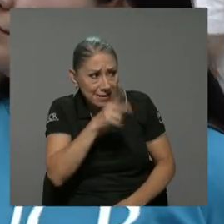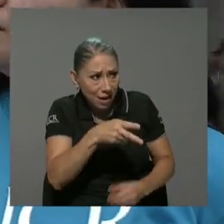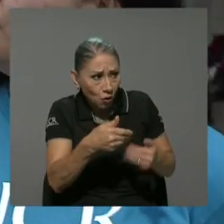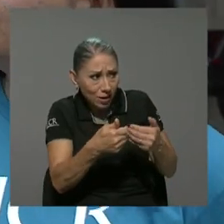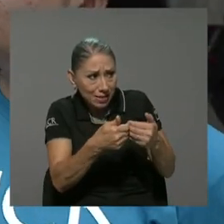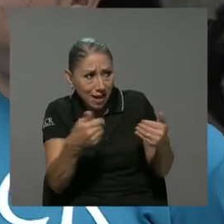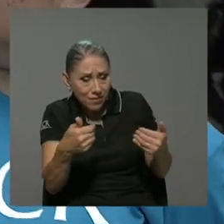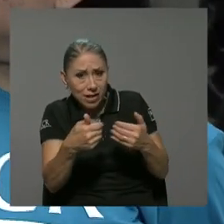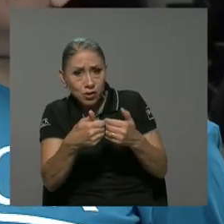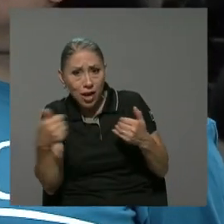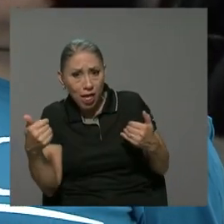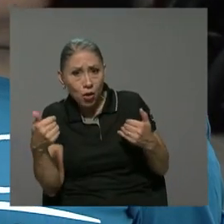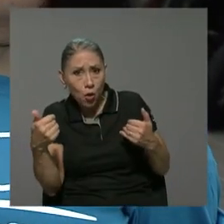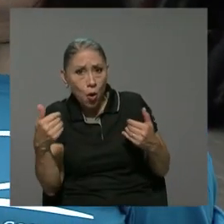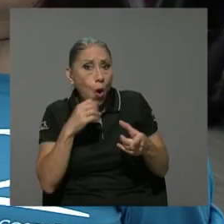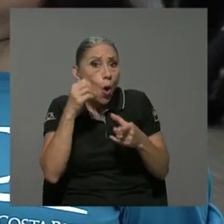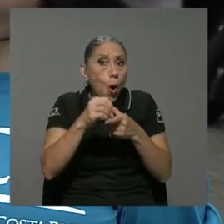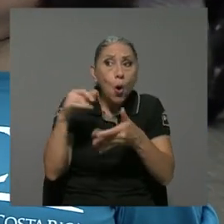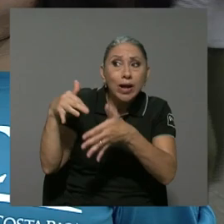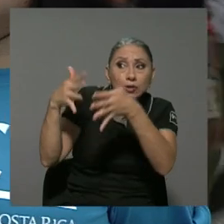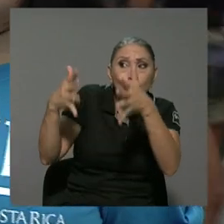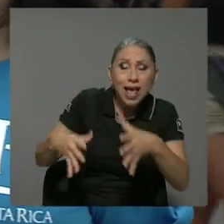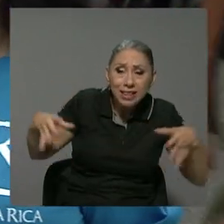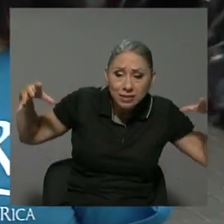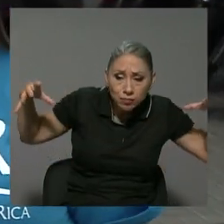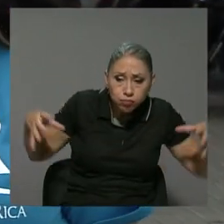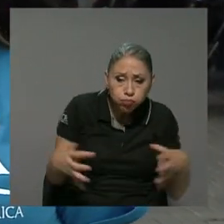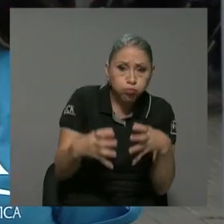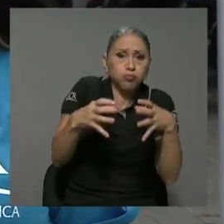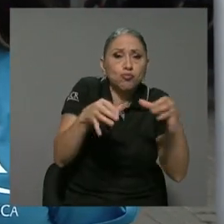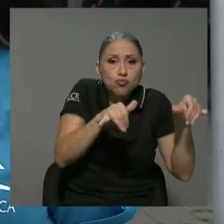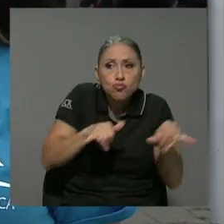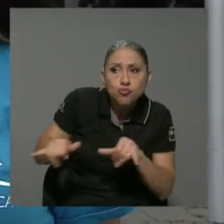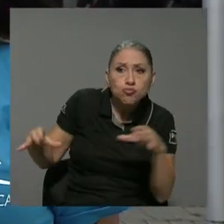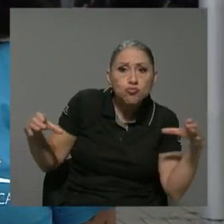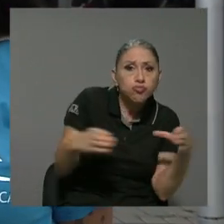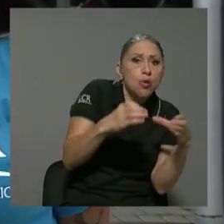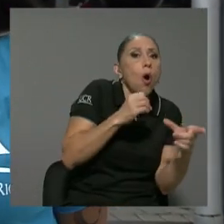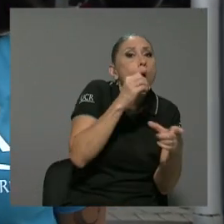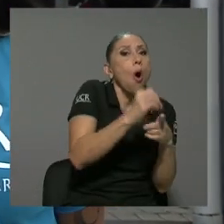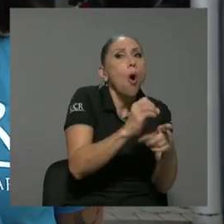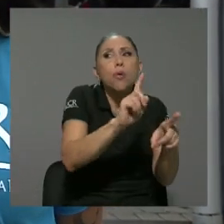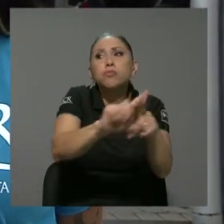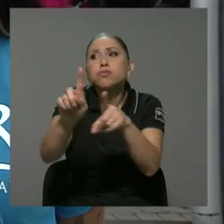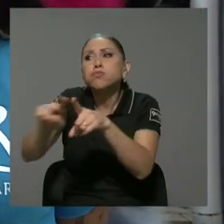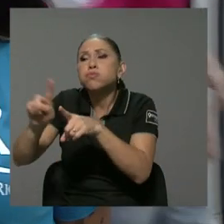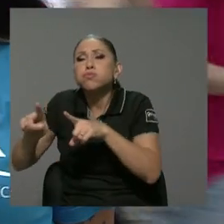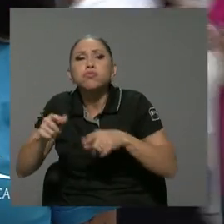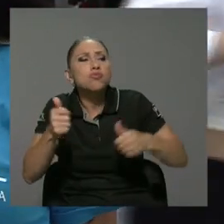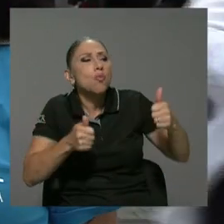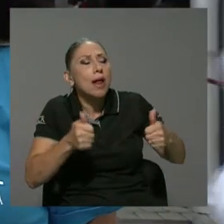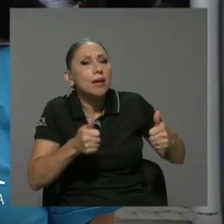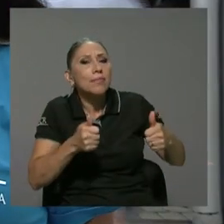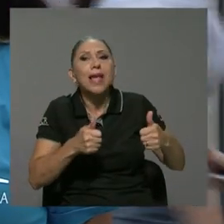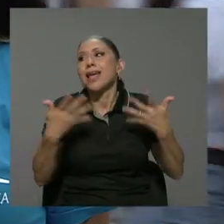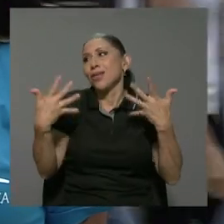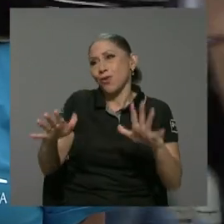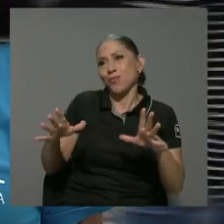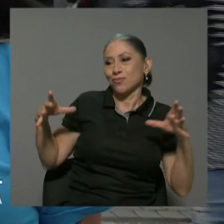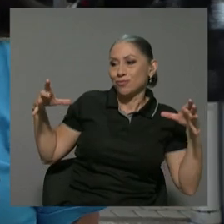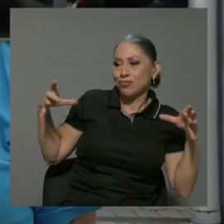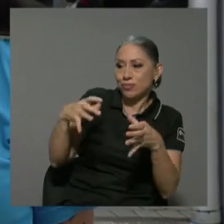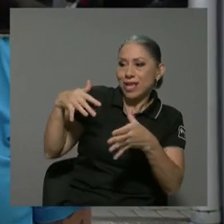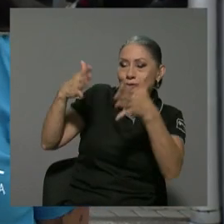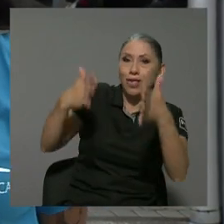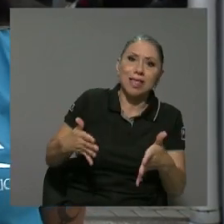movimiento estudiantil es homogéneo o es heterogéneo? Contanos un poco. No, el movimiento estudiantil, voy a empezar por la última pregunta, el movimiento estudiantil es heterogéneo